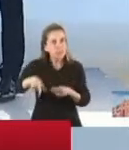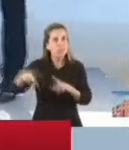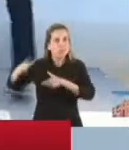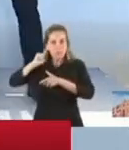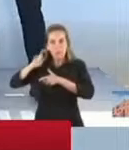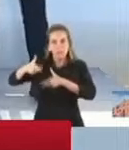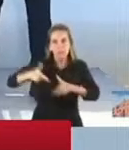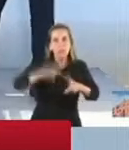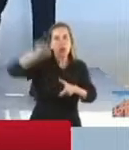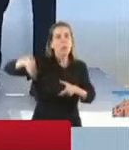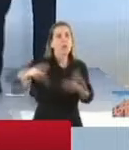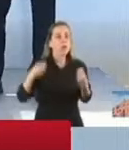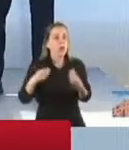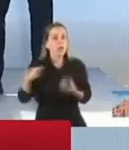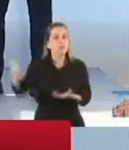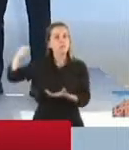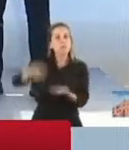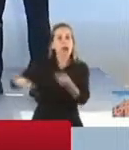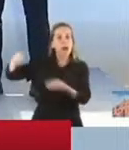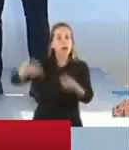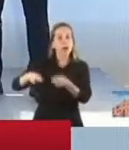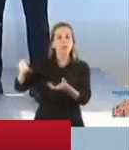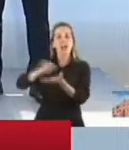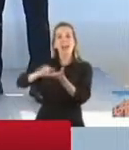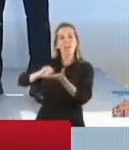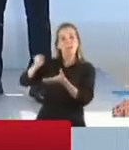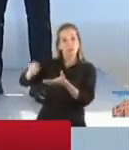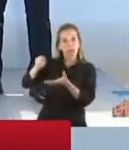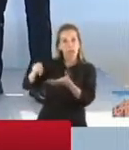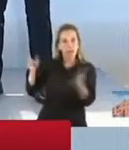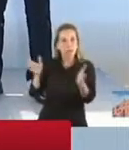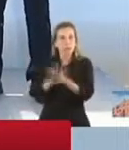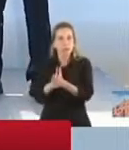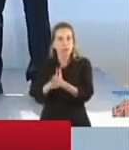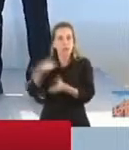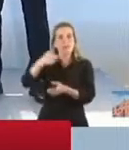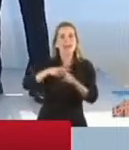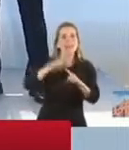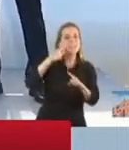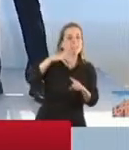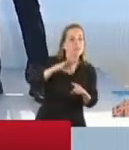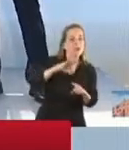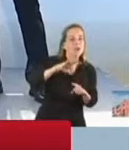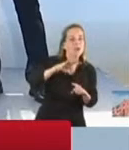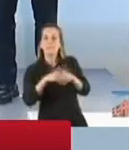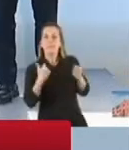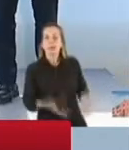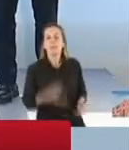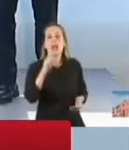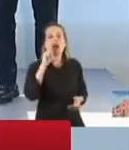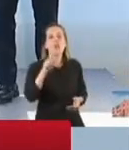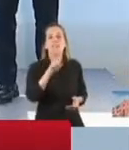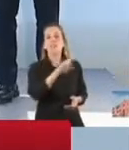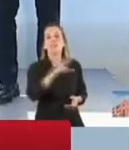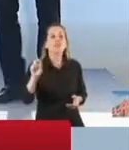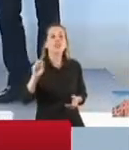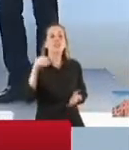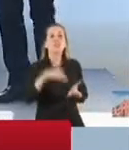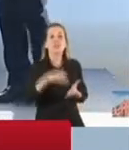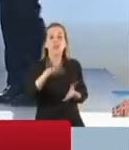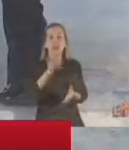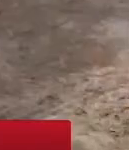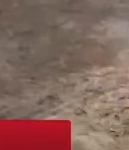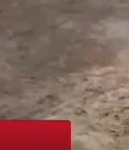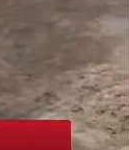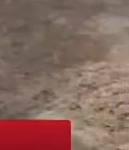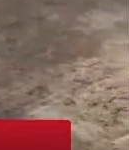ninguna parte. A la derecha, a la derecha, ¿no? Sí. A la derecha de la pantalla, el caño blanco